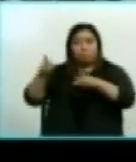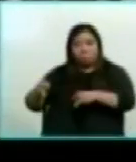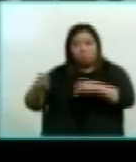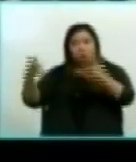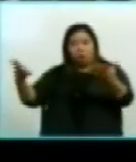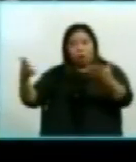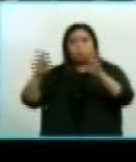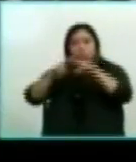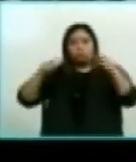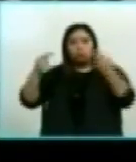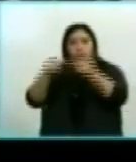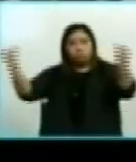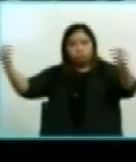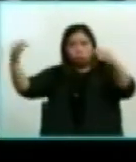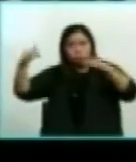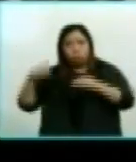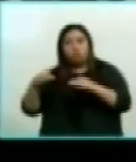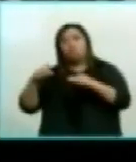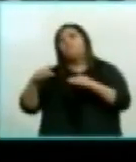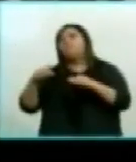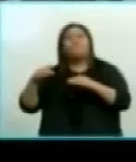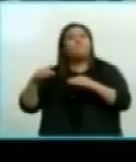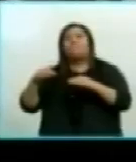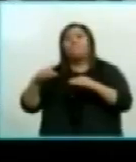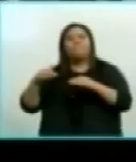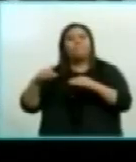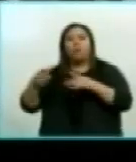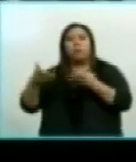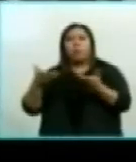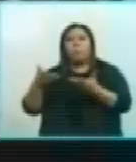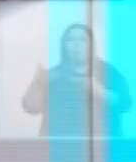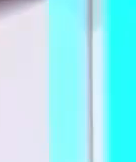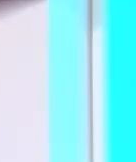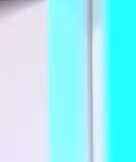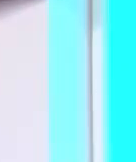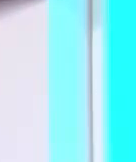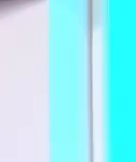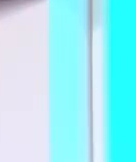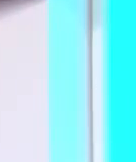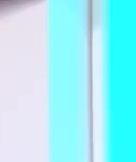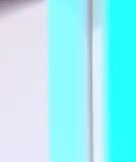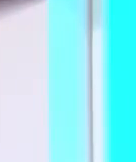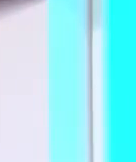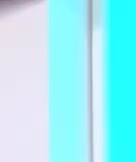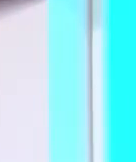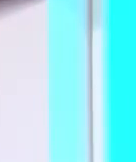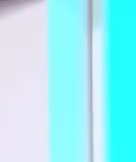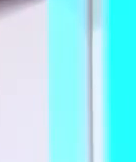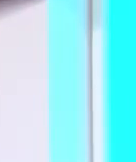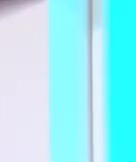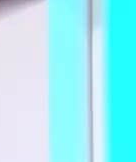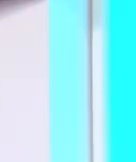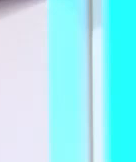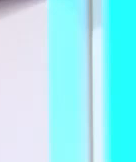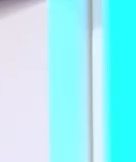paz, sobre el tema de la paz. Ha sido parte del breve discurso que ha dado la presidenta Xiomara Castro